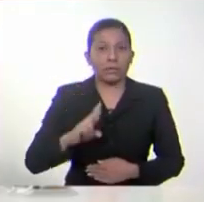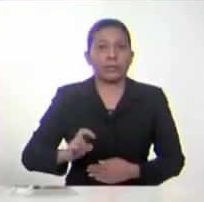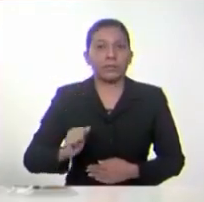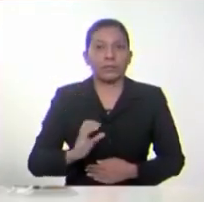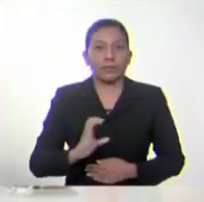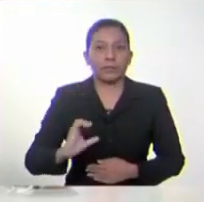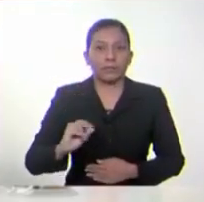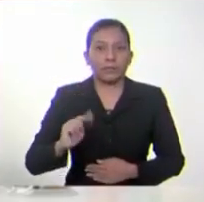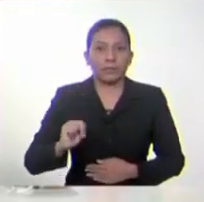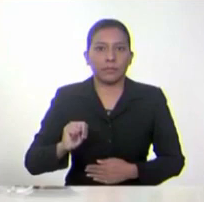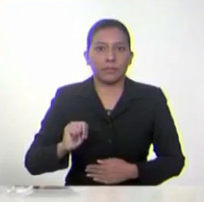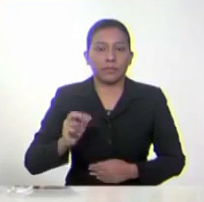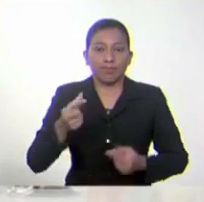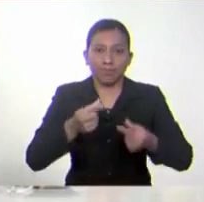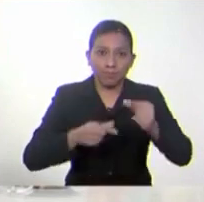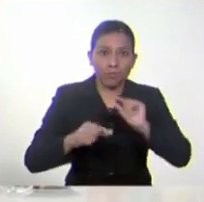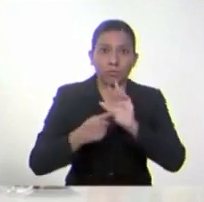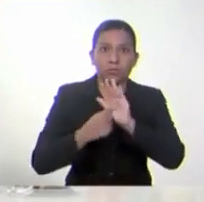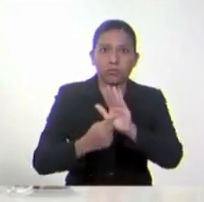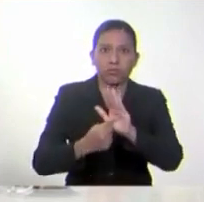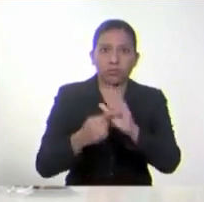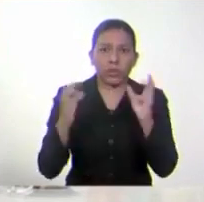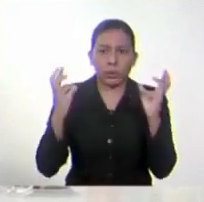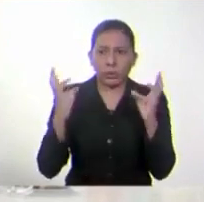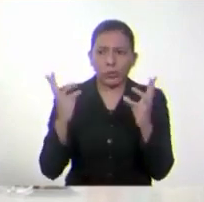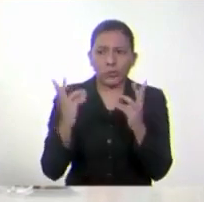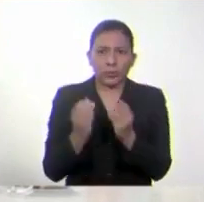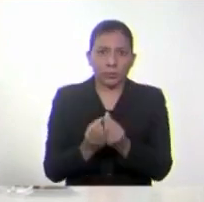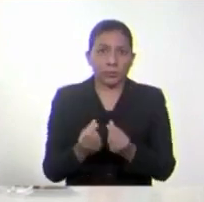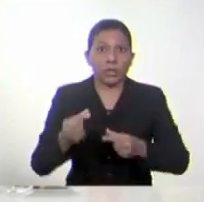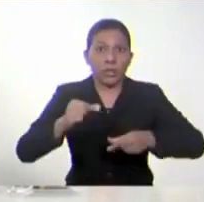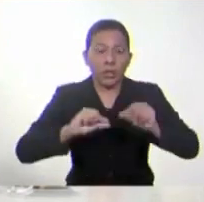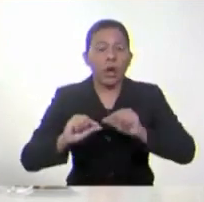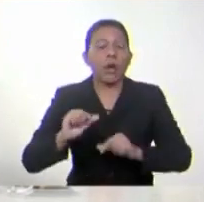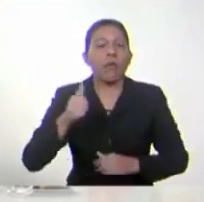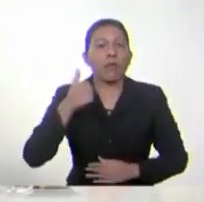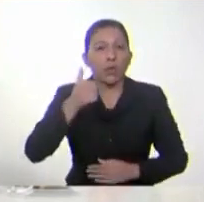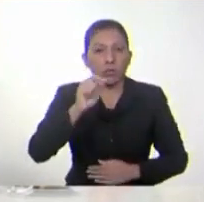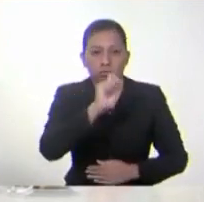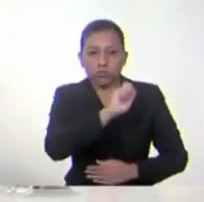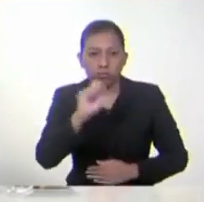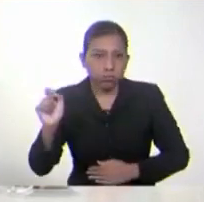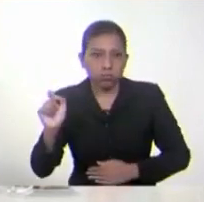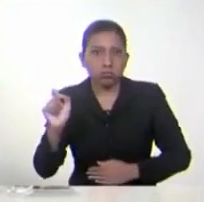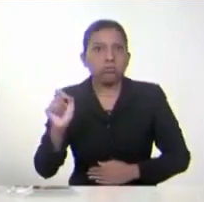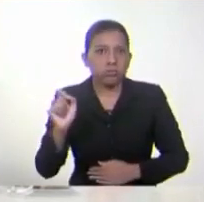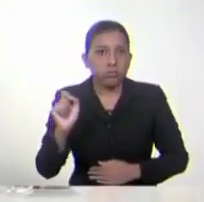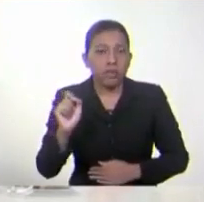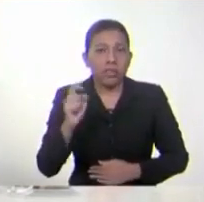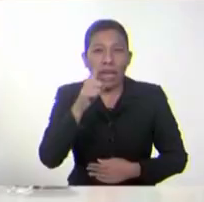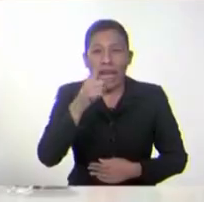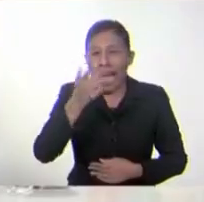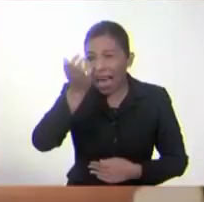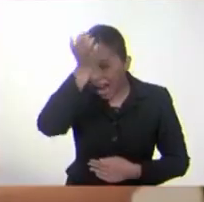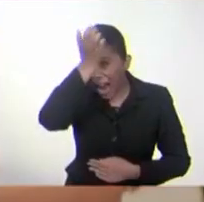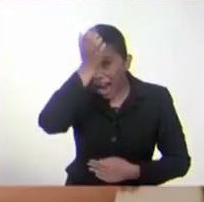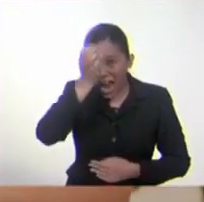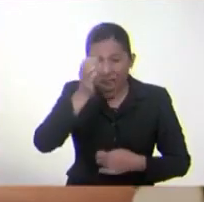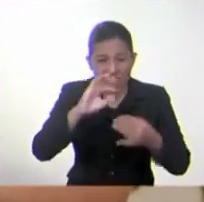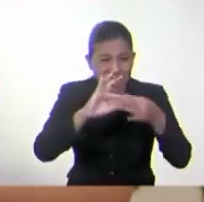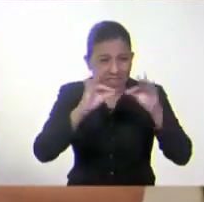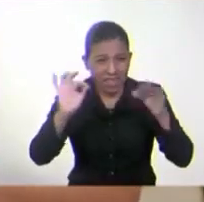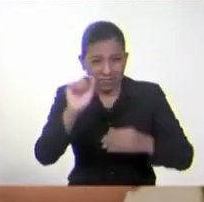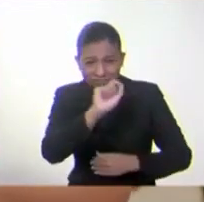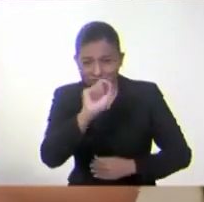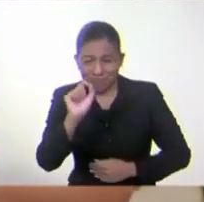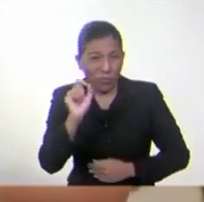ser representadas mediante una ecuación química, sean escritas de forma correcta, porque si existe un error en su formulación o simbología,